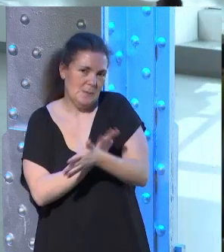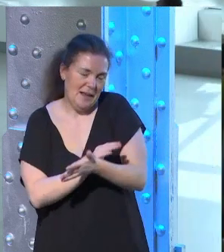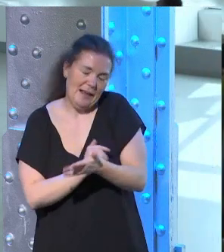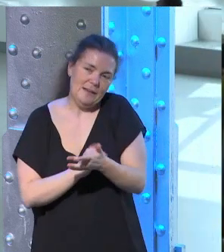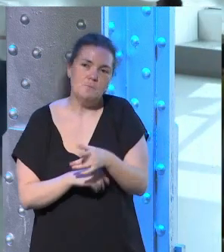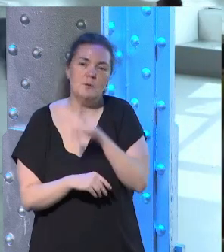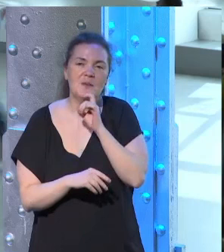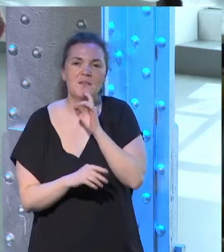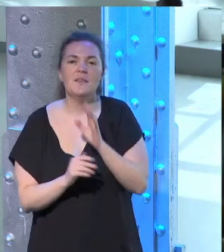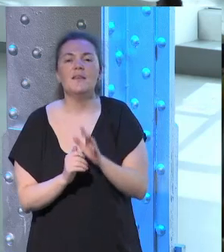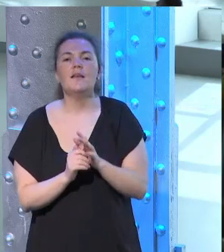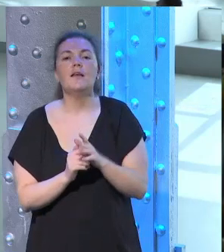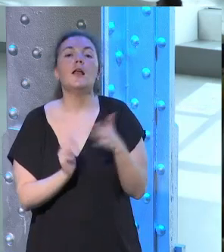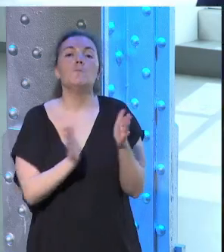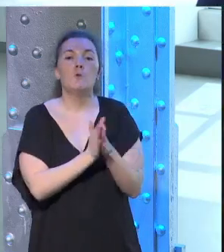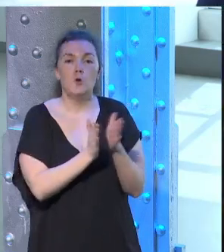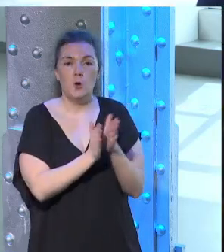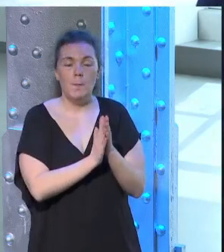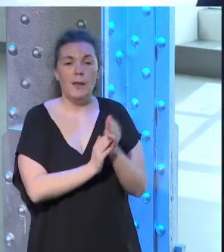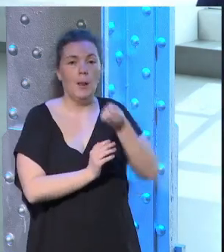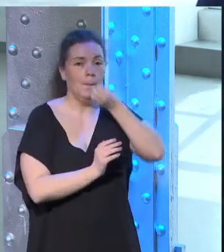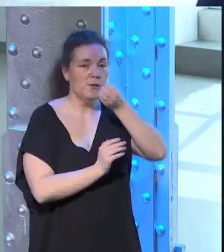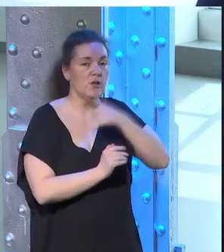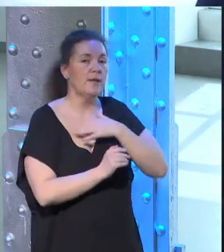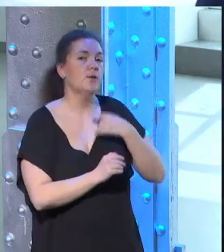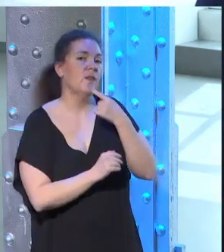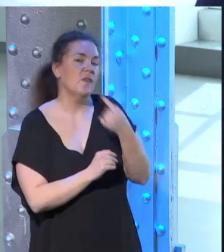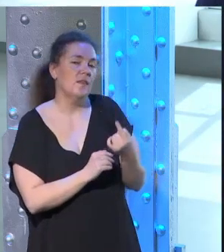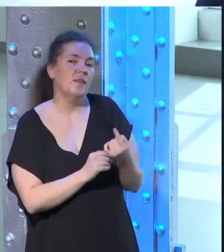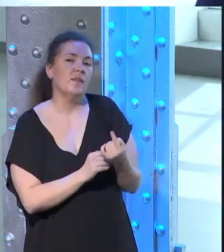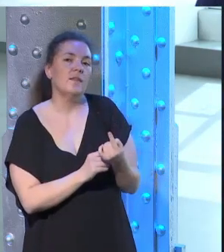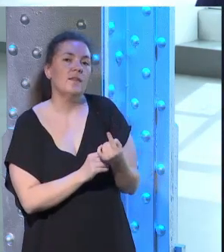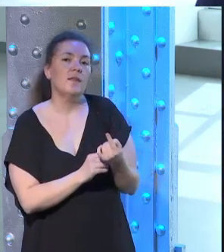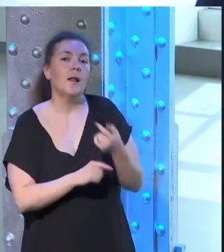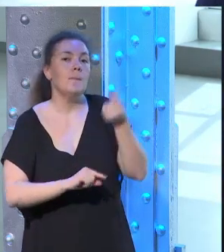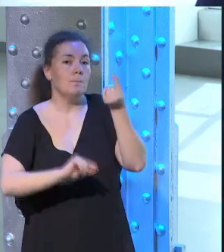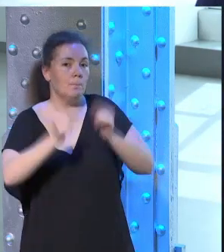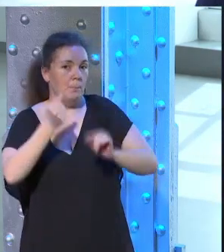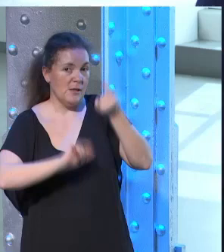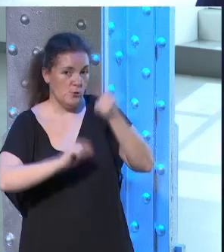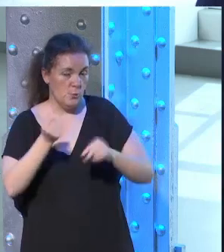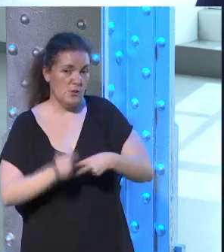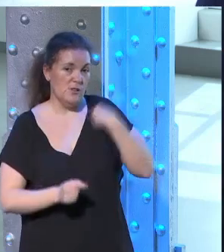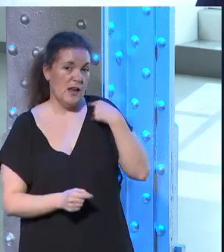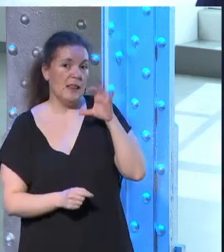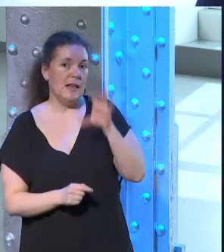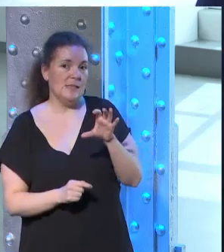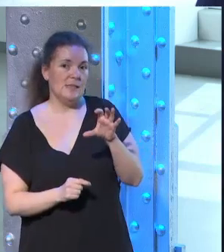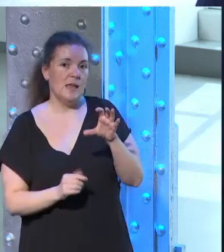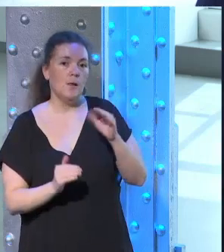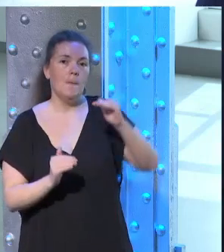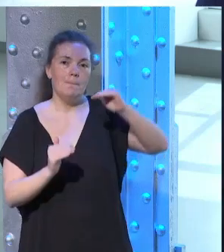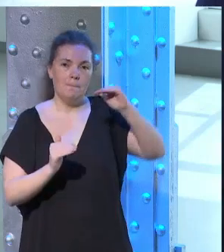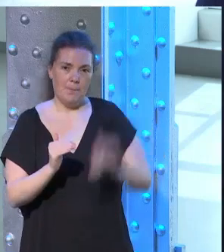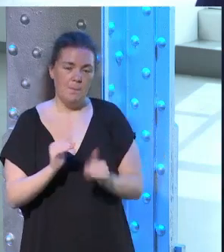quiero a mi compañero del Partido Socialista decirle que los presupuestos generales del Estado no ha bajado a la partida del